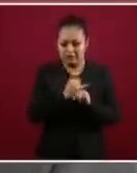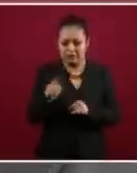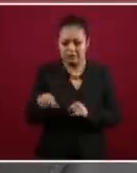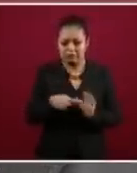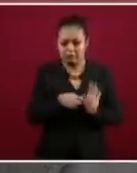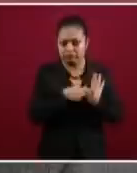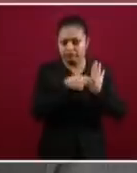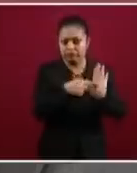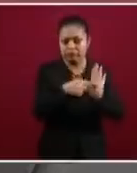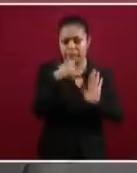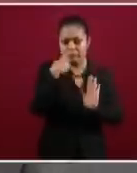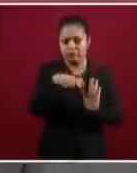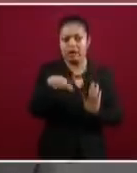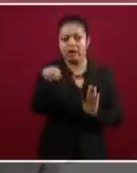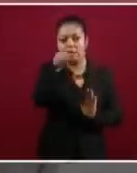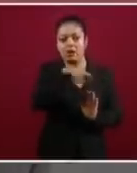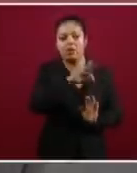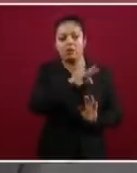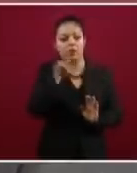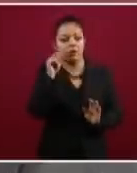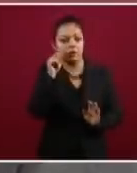para que se conozca